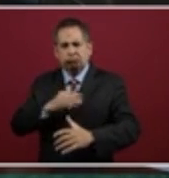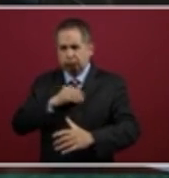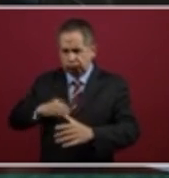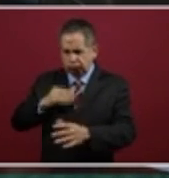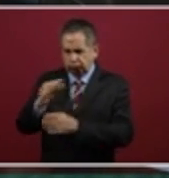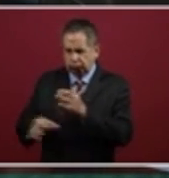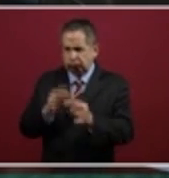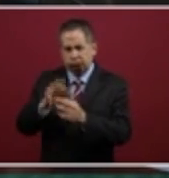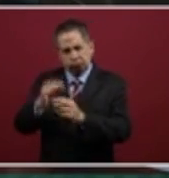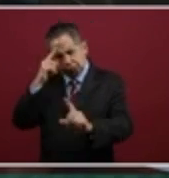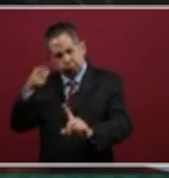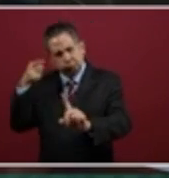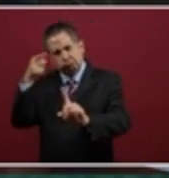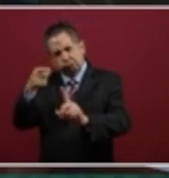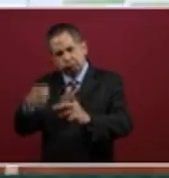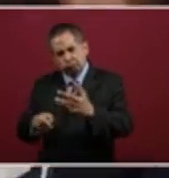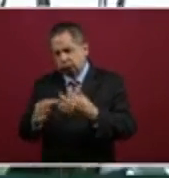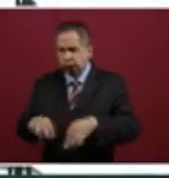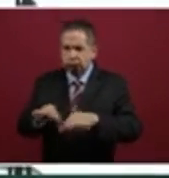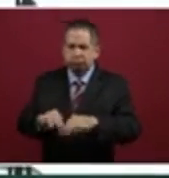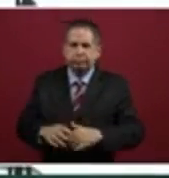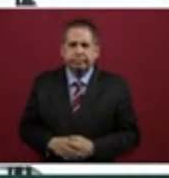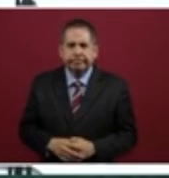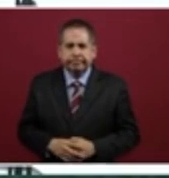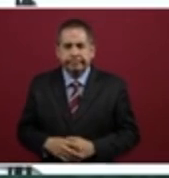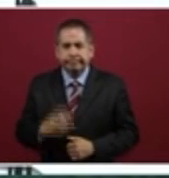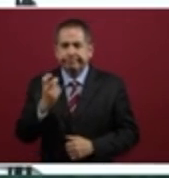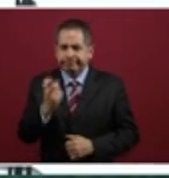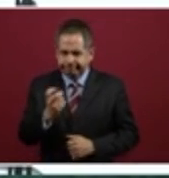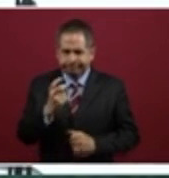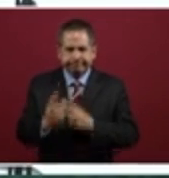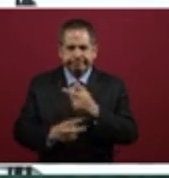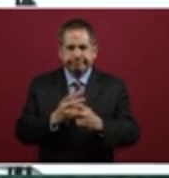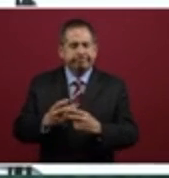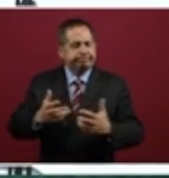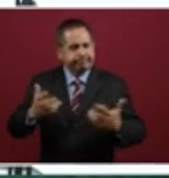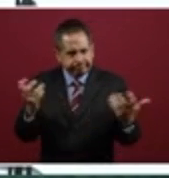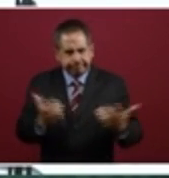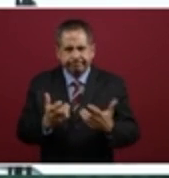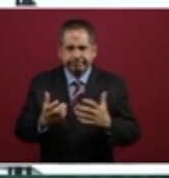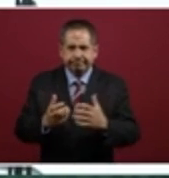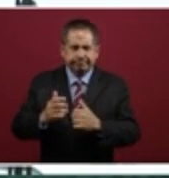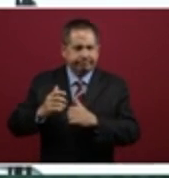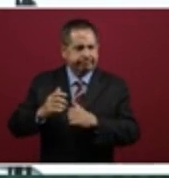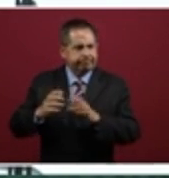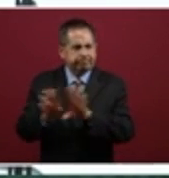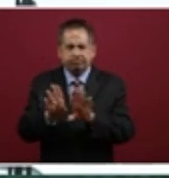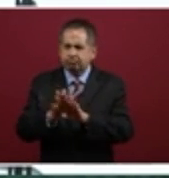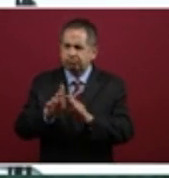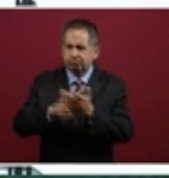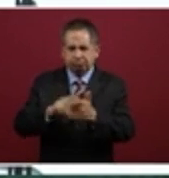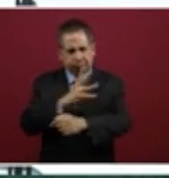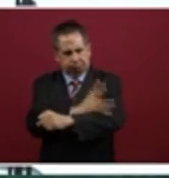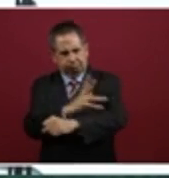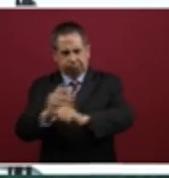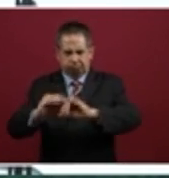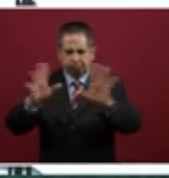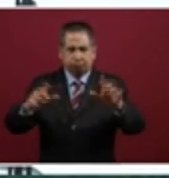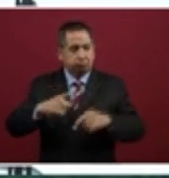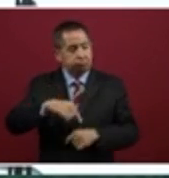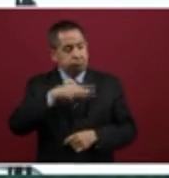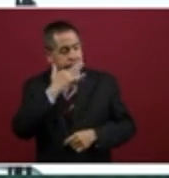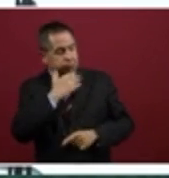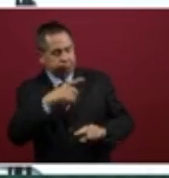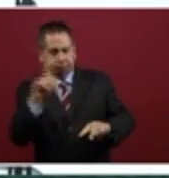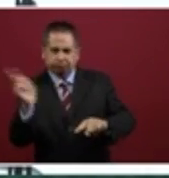este objetivo tan importante. Y con ello vamos a lograr total transparencia y el combate a la